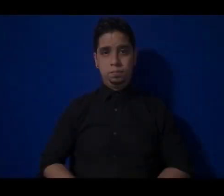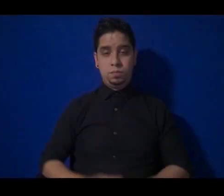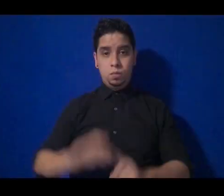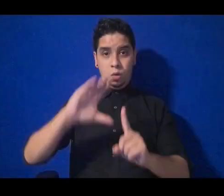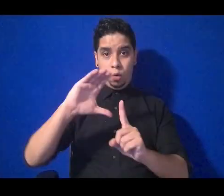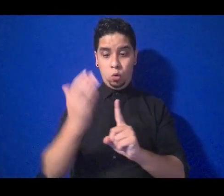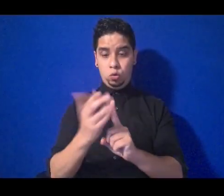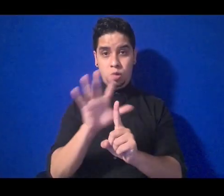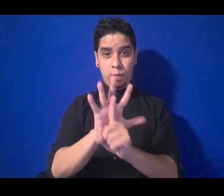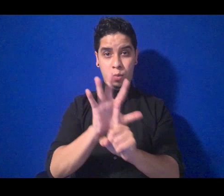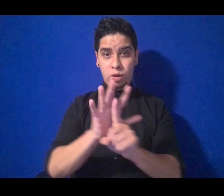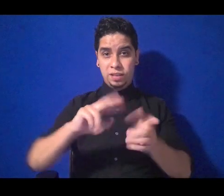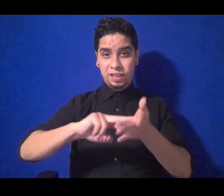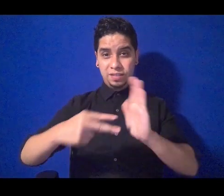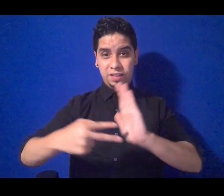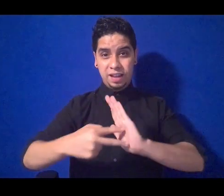Cultura popular es